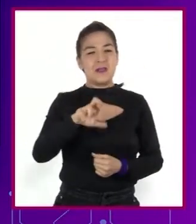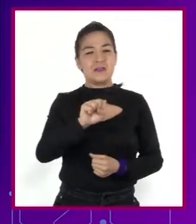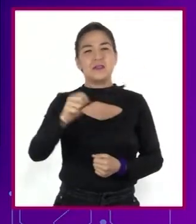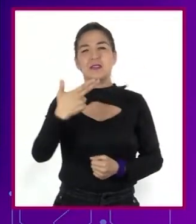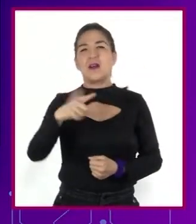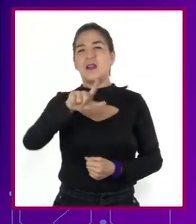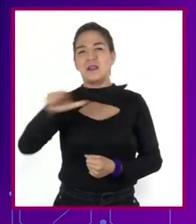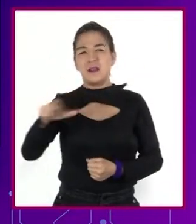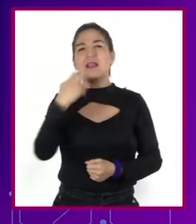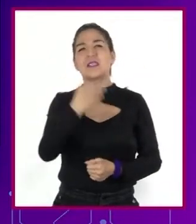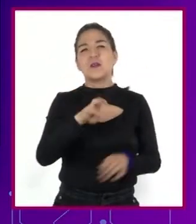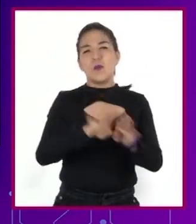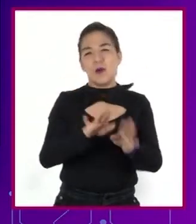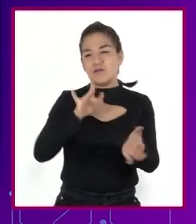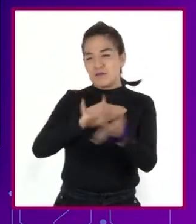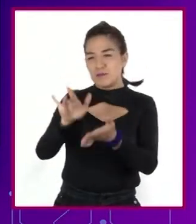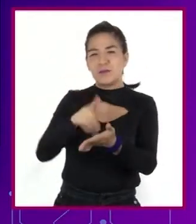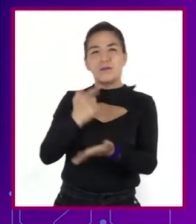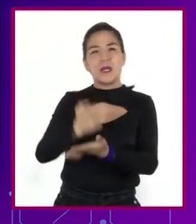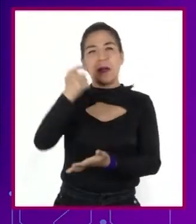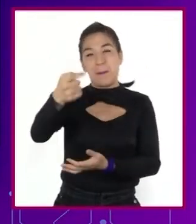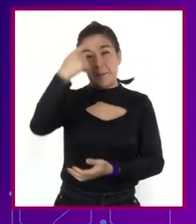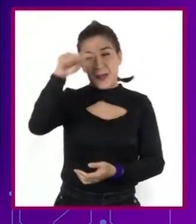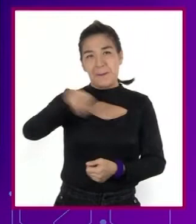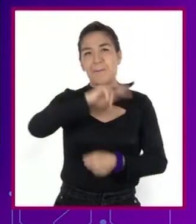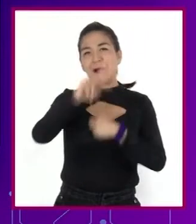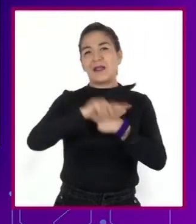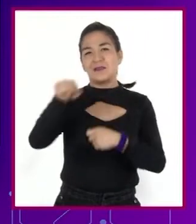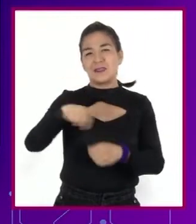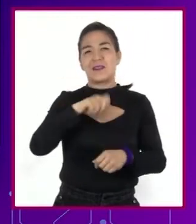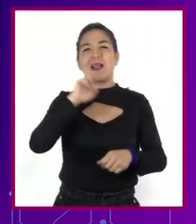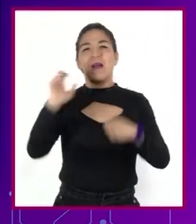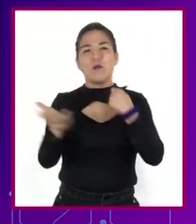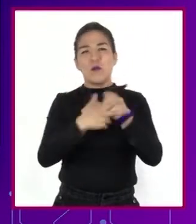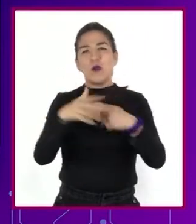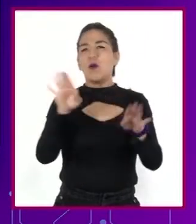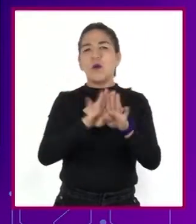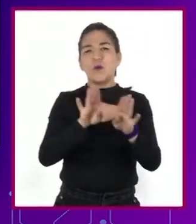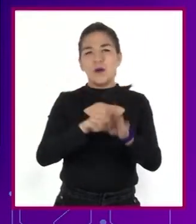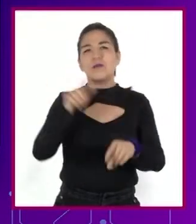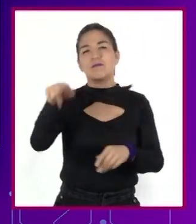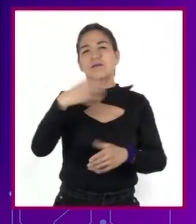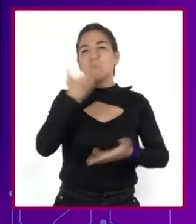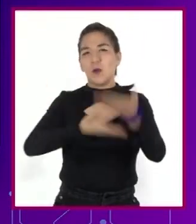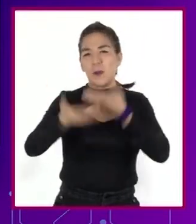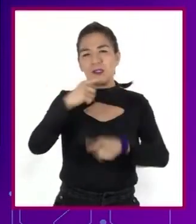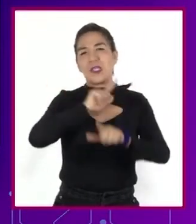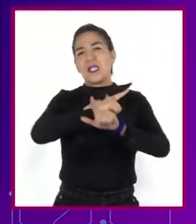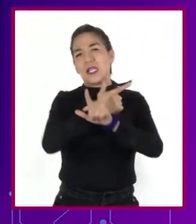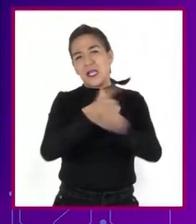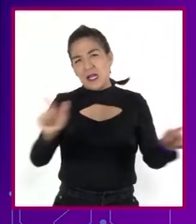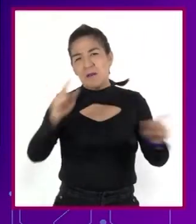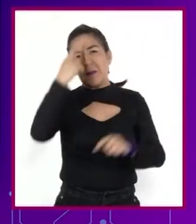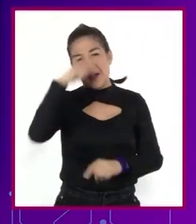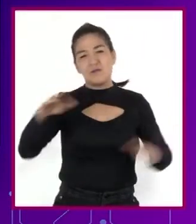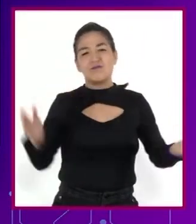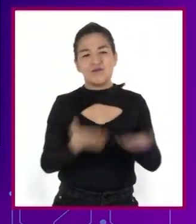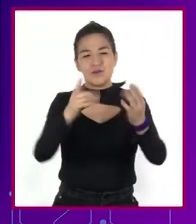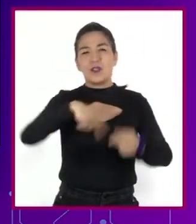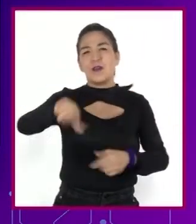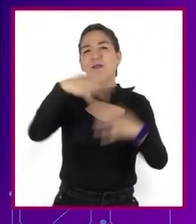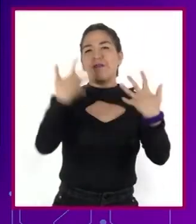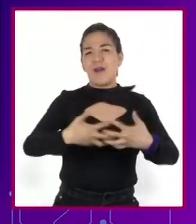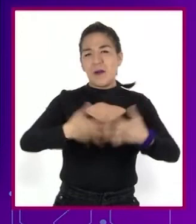consistía en un programa de apoyo económico para los países europeos, basado en un comercio libre y en un fuerte impulso a las industrias